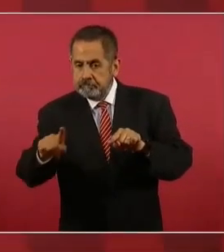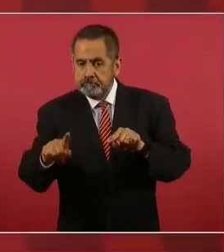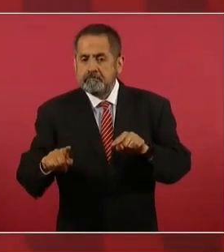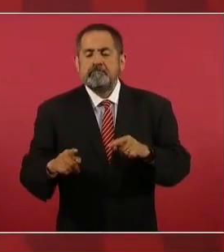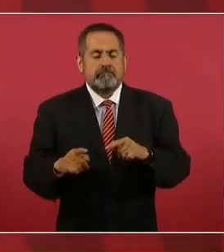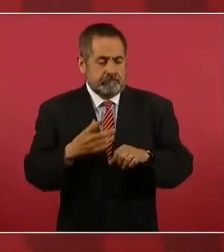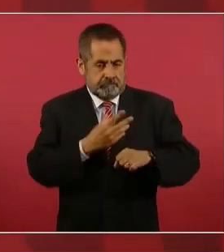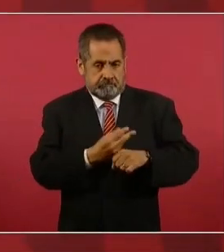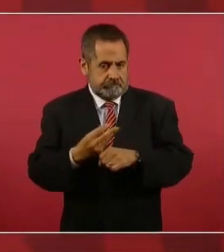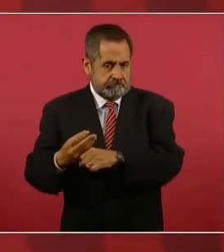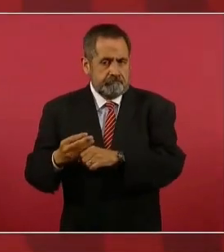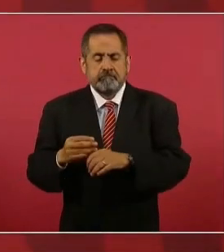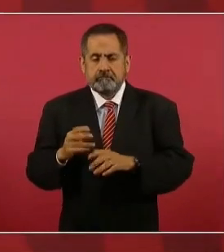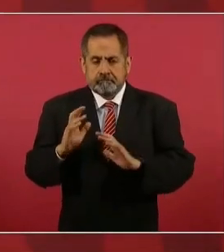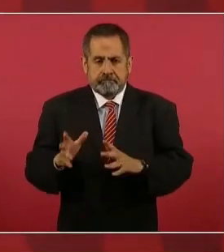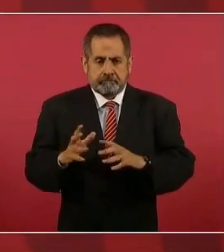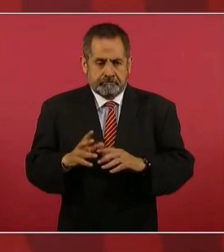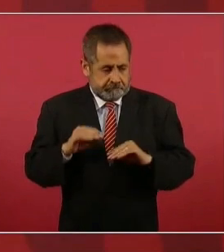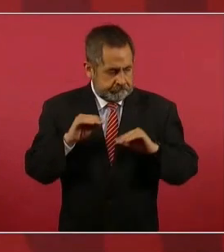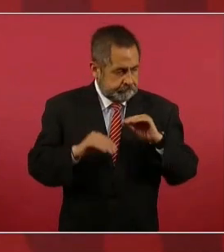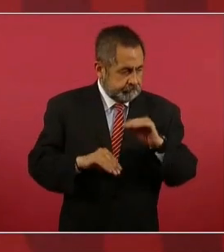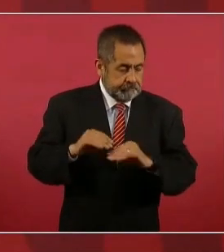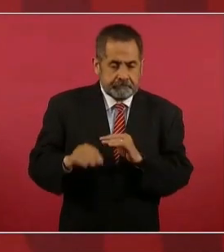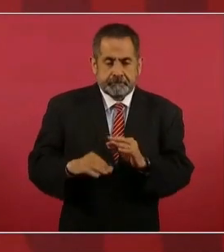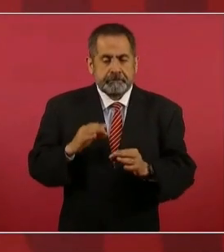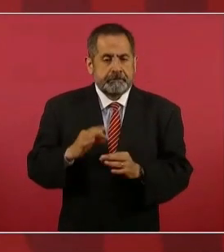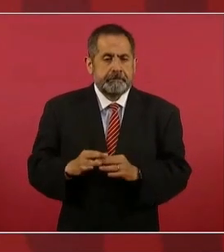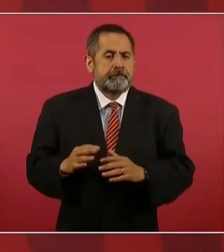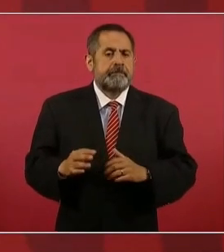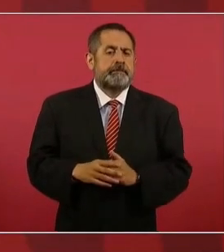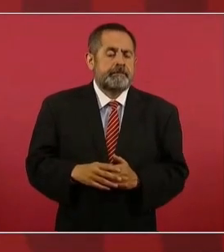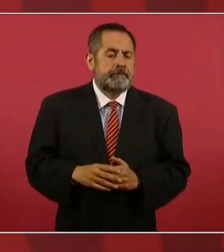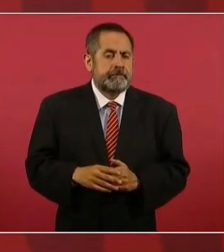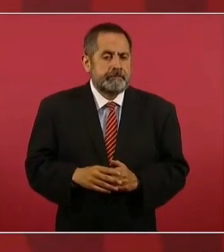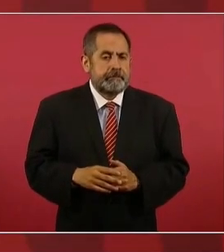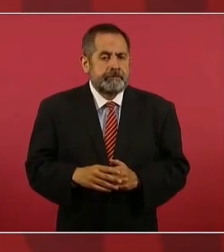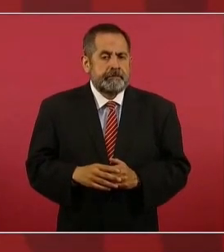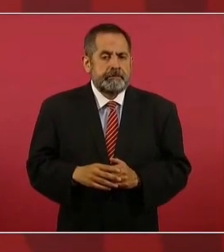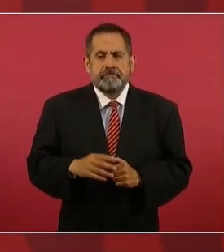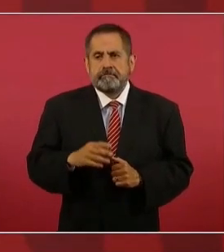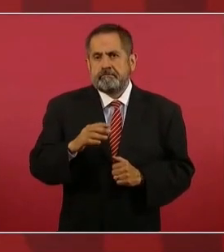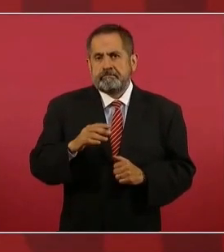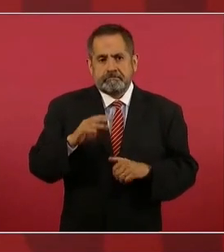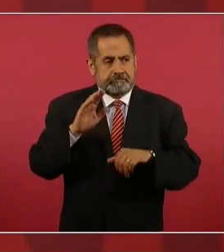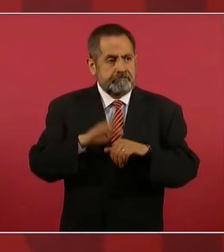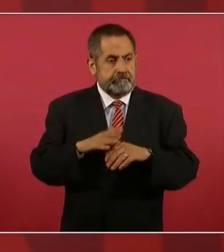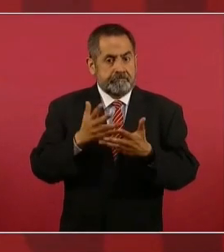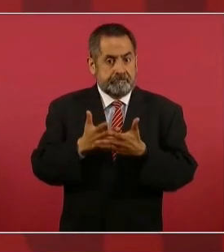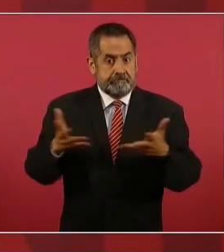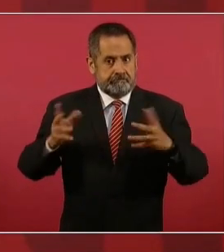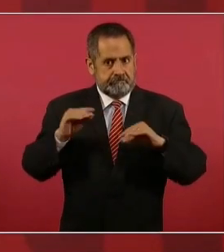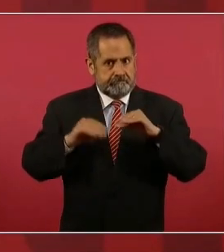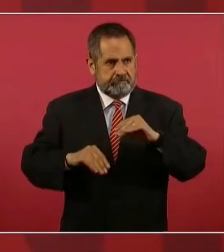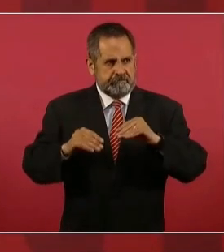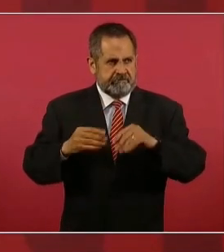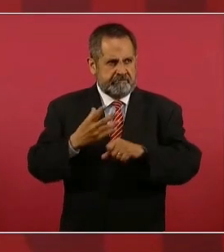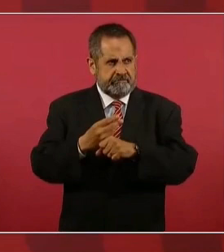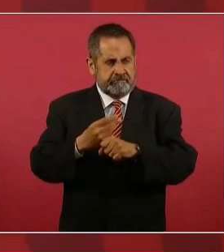que se está reforzando, se va incluso a ampliar,